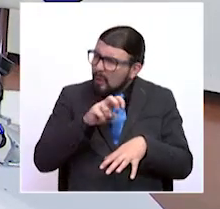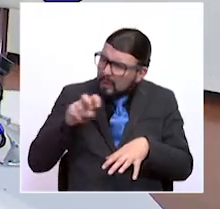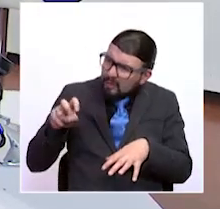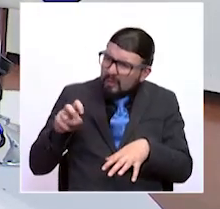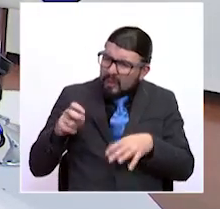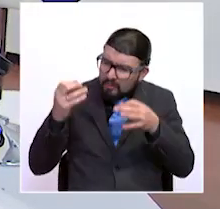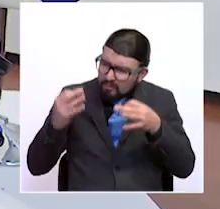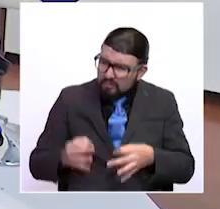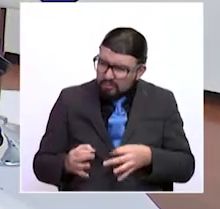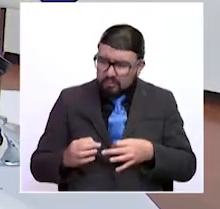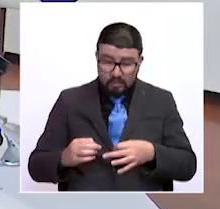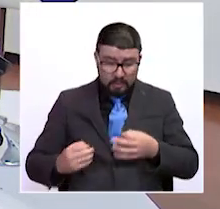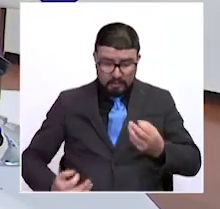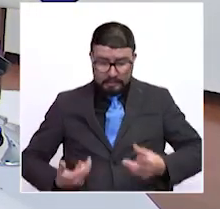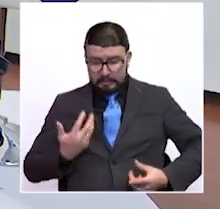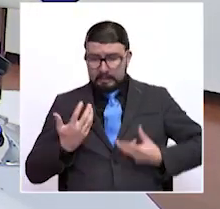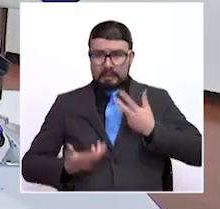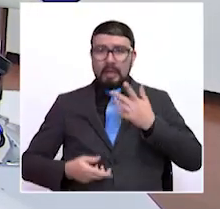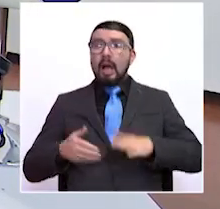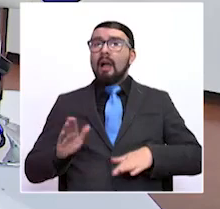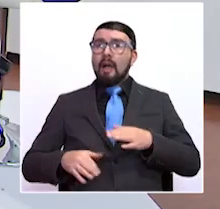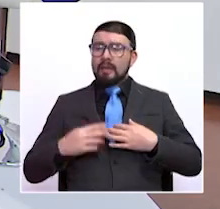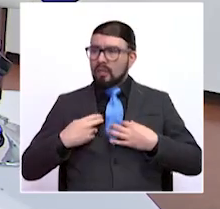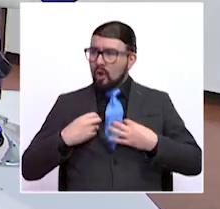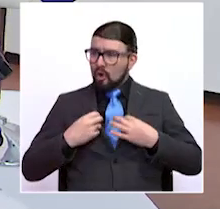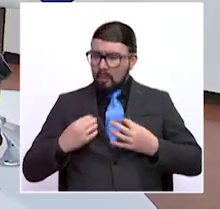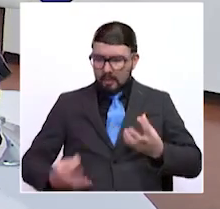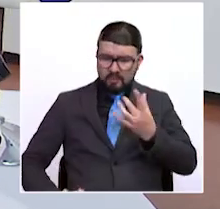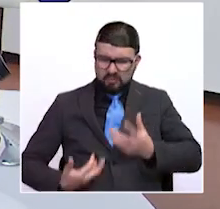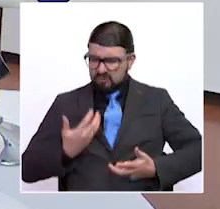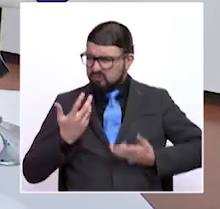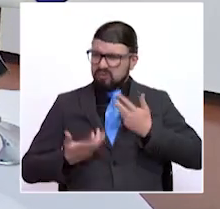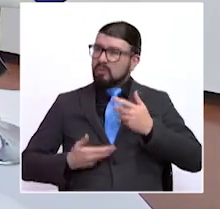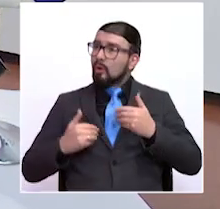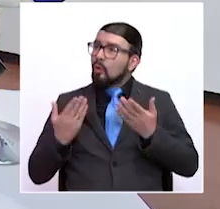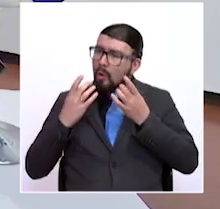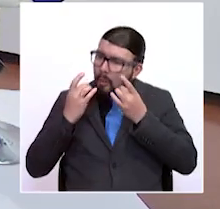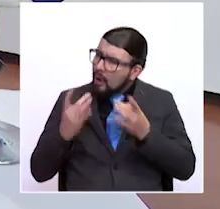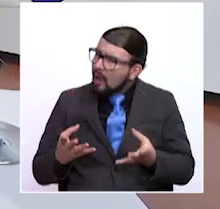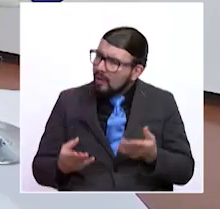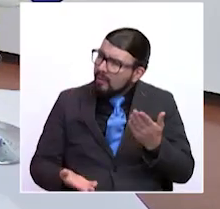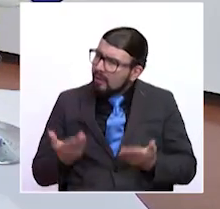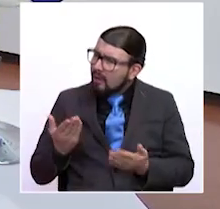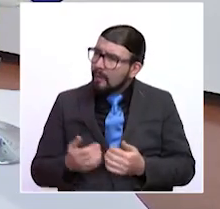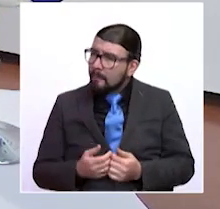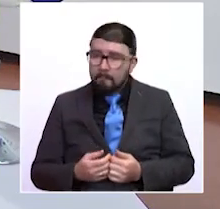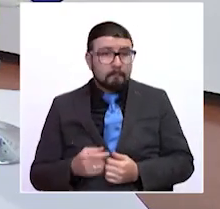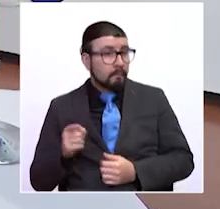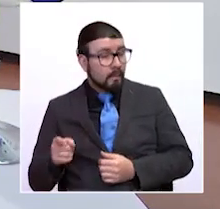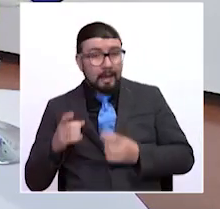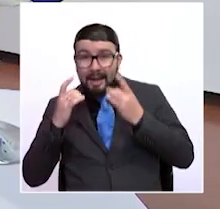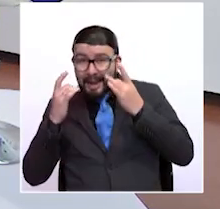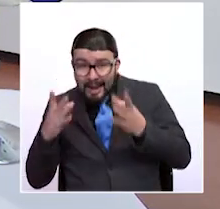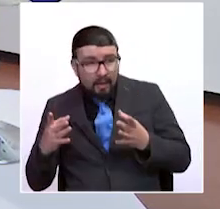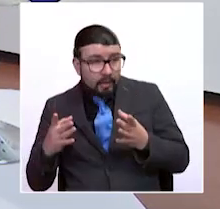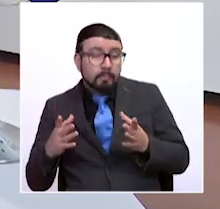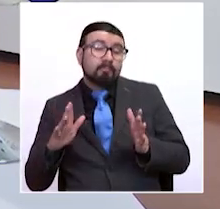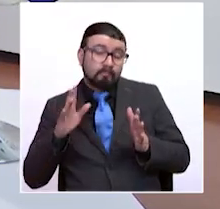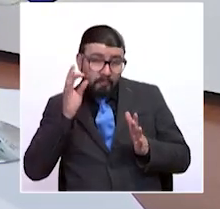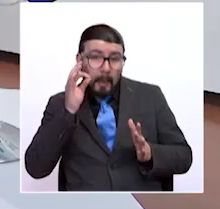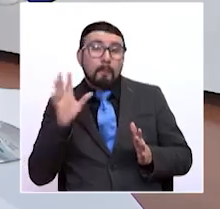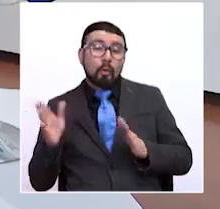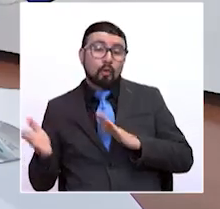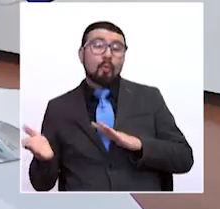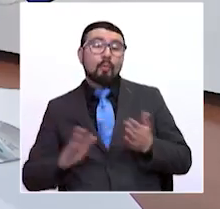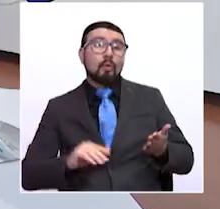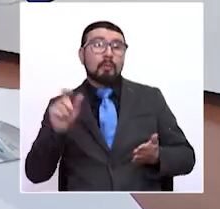esa ropa hace esos estragos en la piel? La gravedad puede ir hasta la muerte del paciente. O sea,